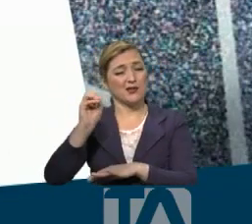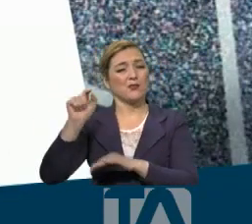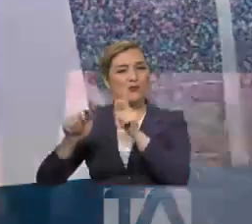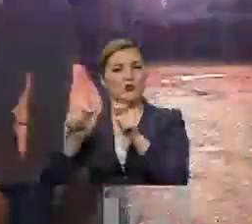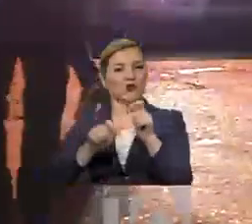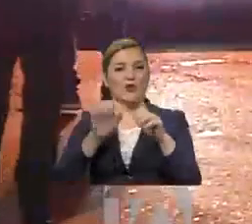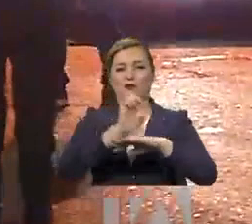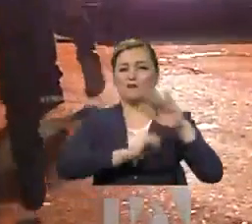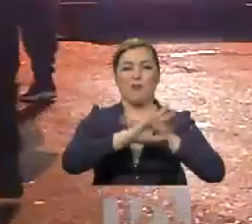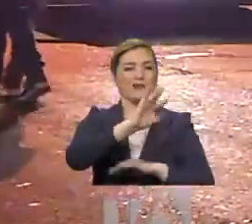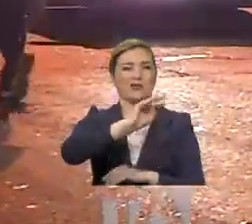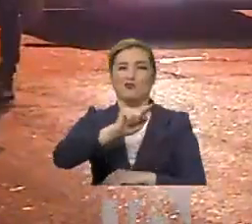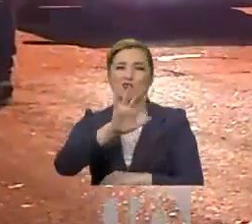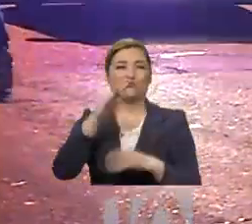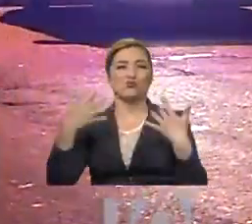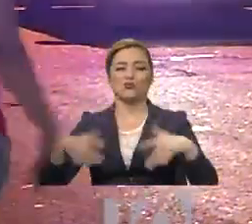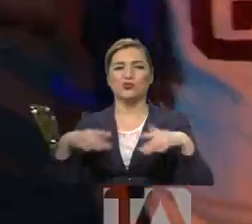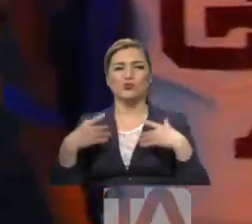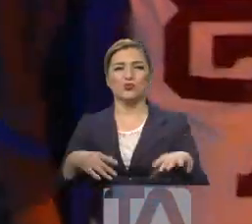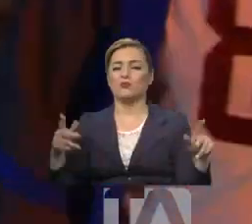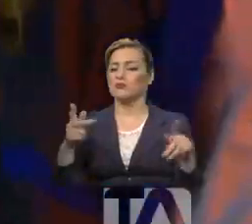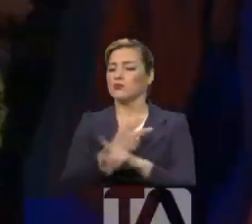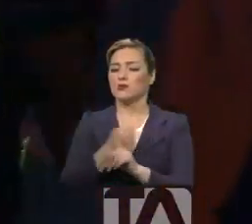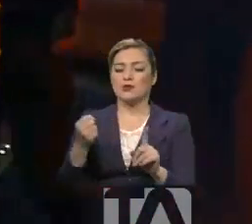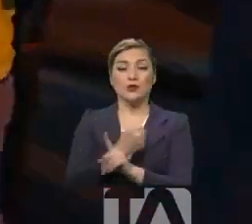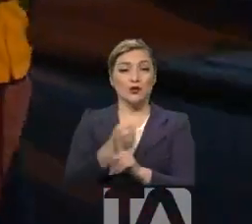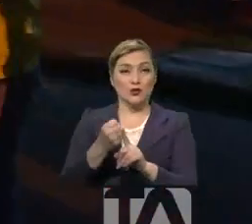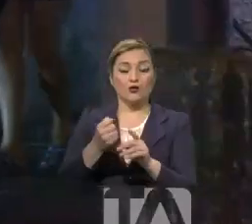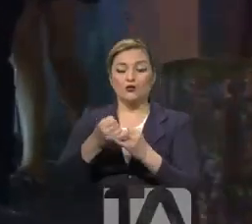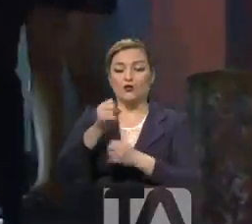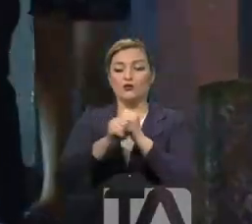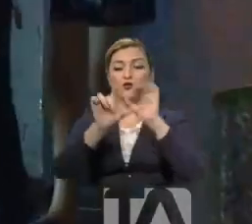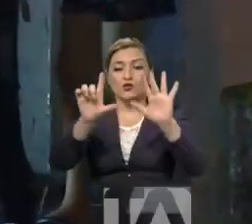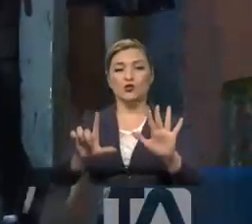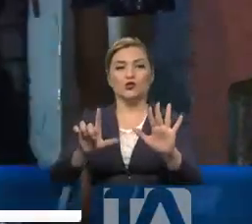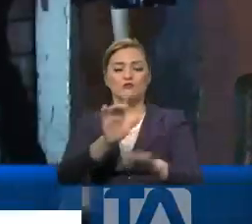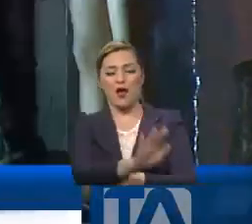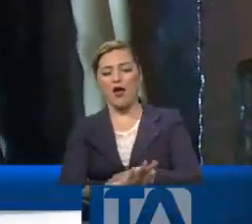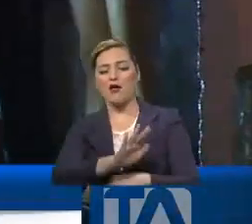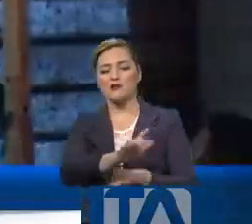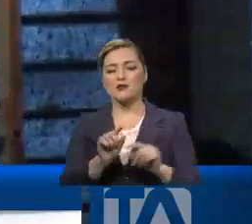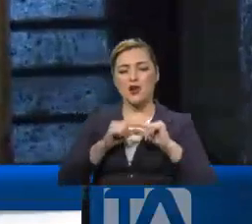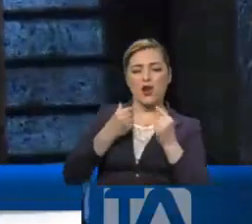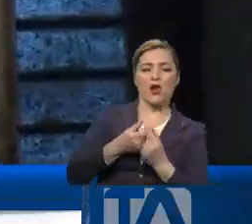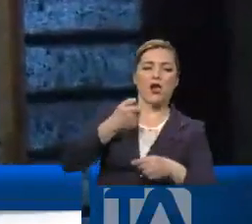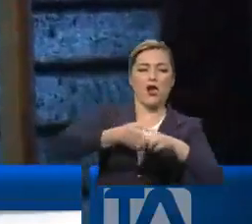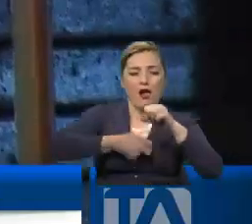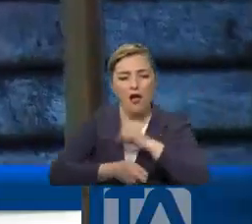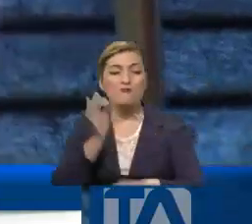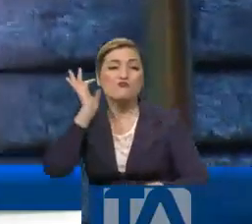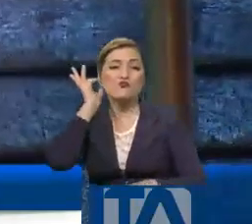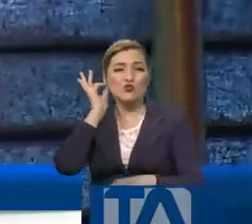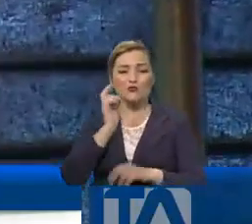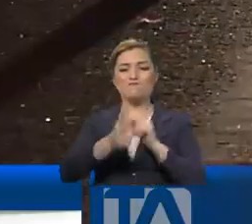100.000 habitantes. El país vive la mayor ola de muertes violentas de los últimos 7 años. Ajustes de cuentas entre bandas, femicidios,